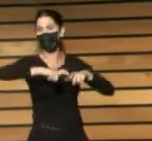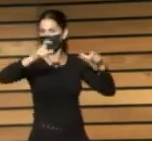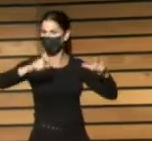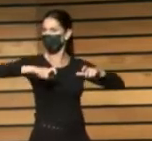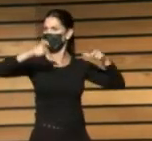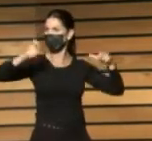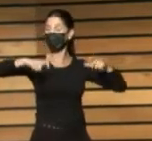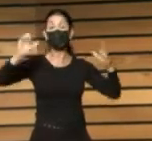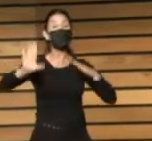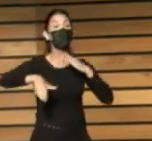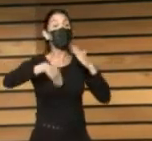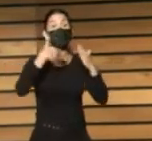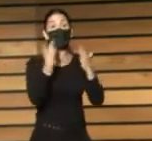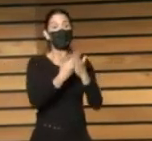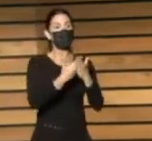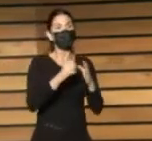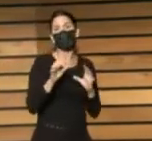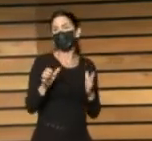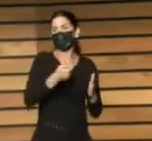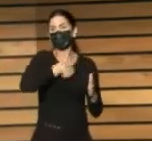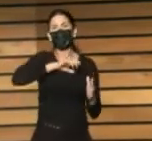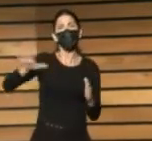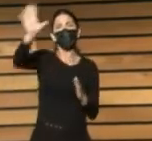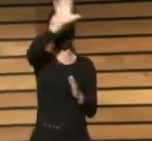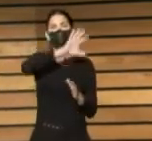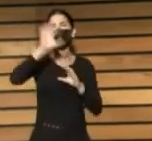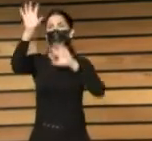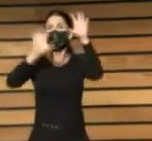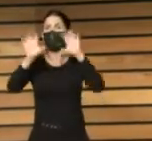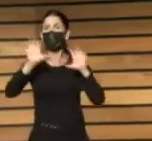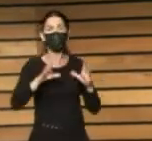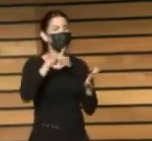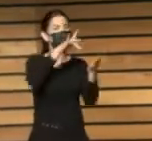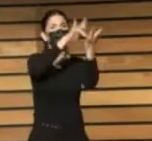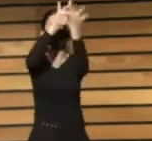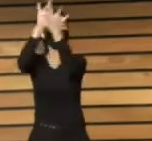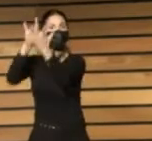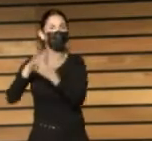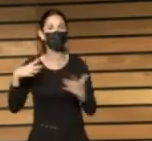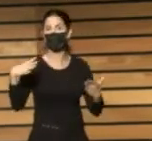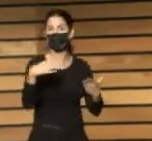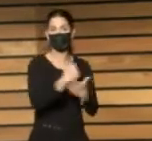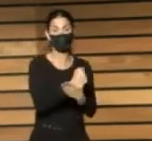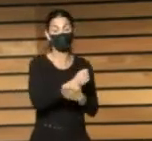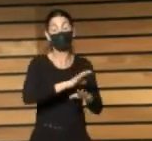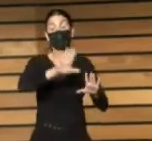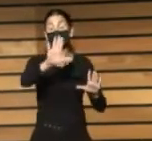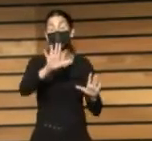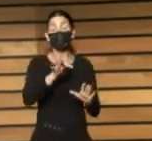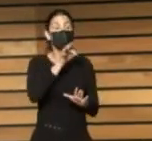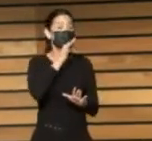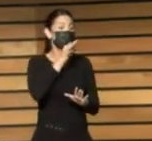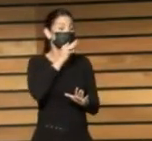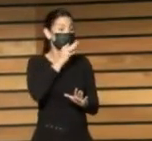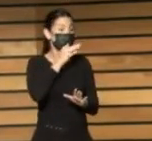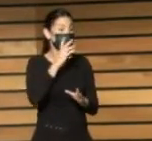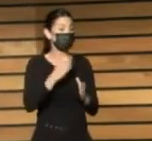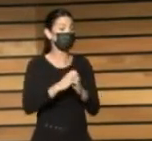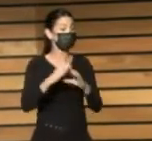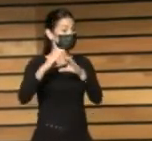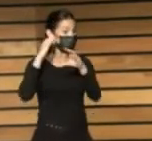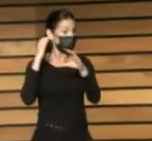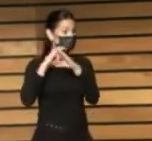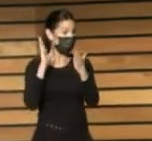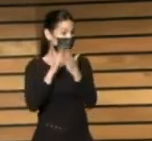crecer hasta que no hubiera ningún rincón de España sin su biblioteca pública. Hasta entonces seguiremos tirando de bibliobús, pero